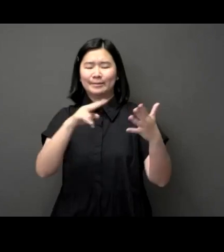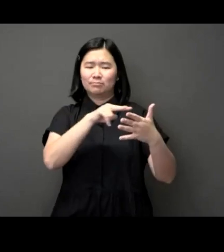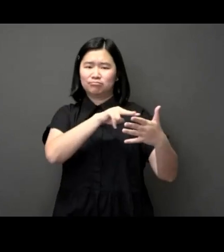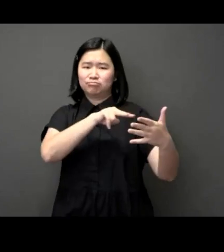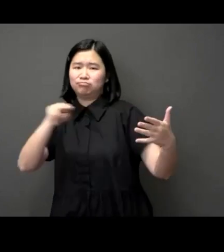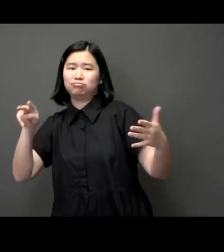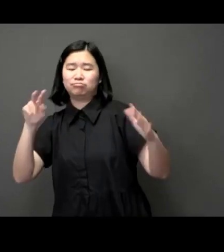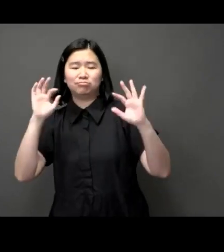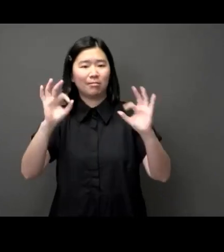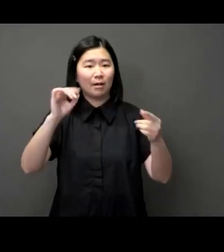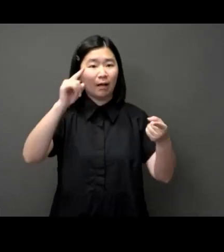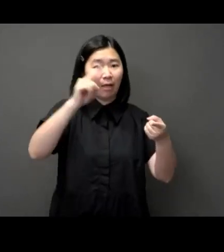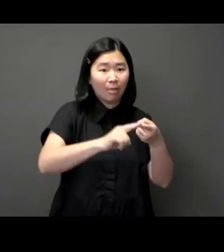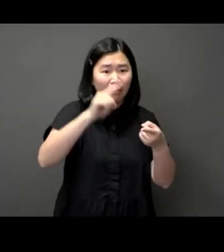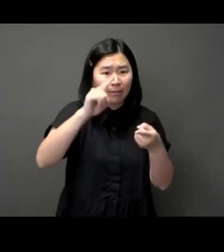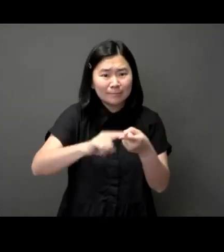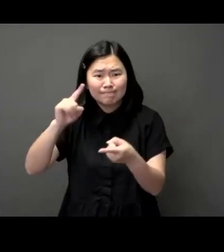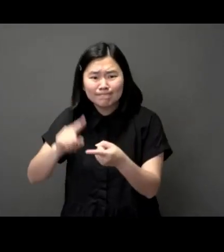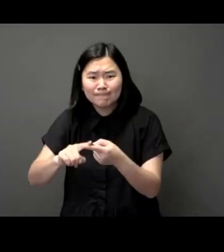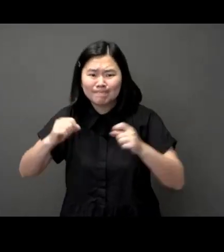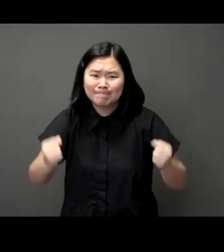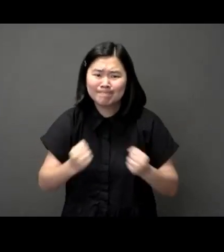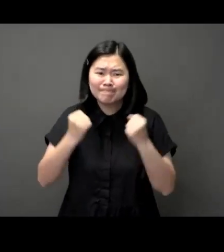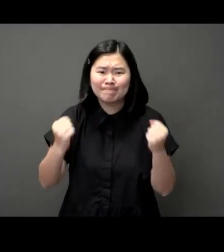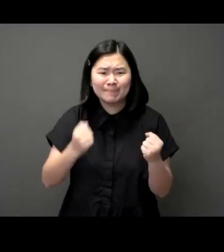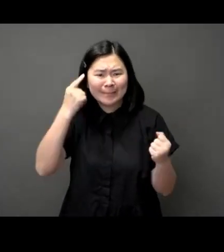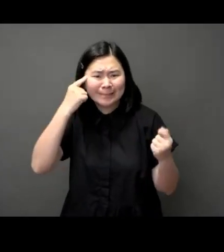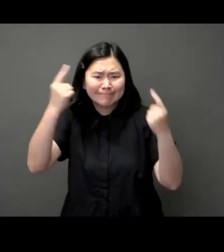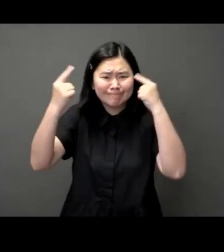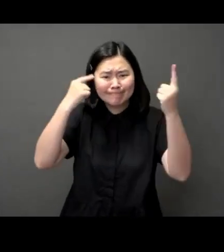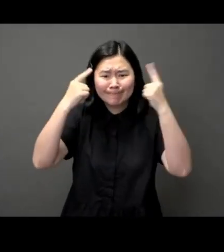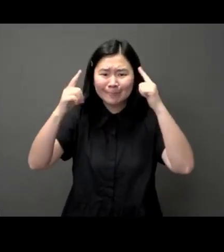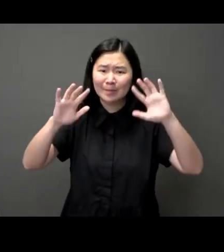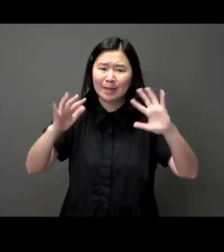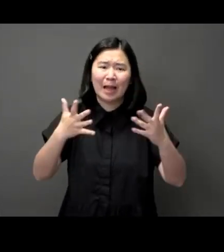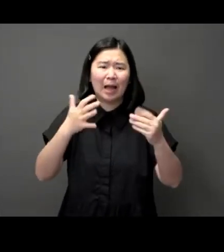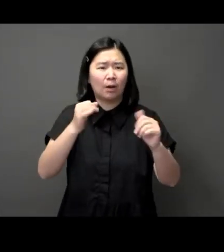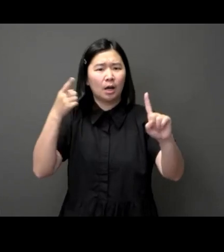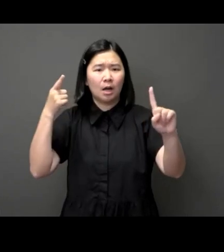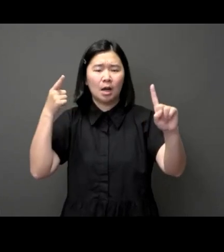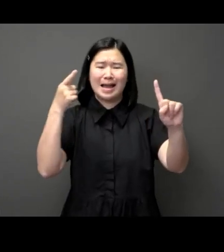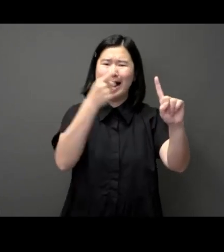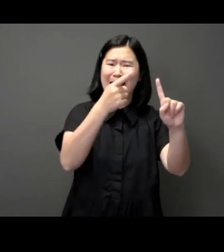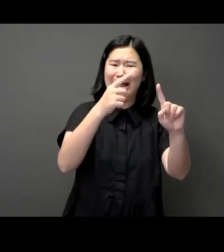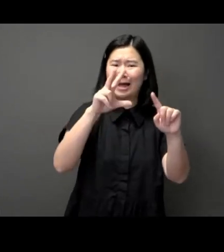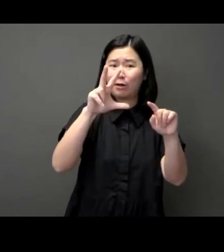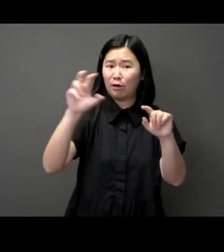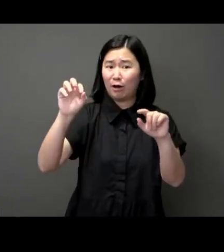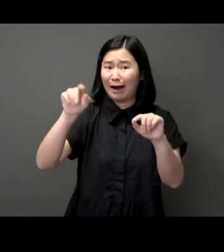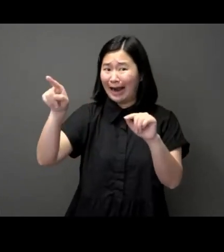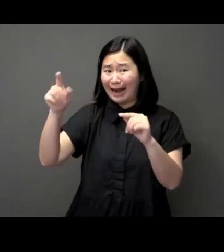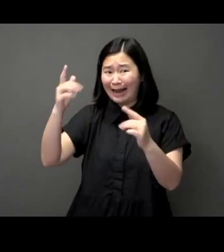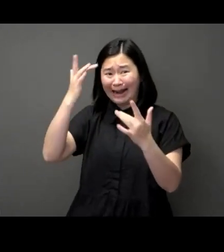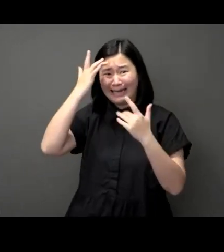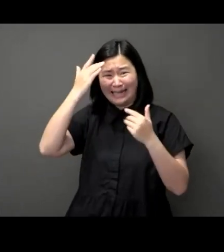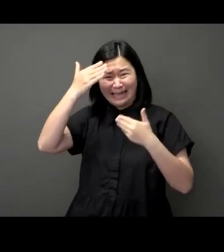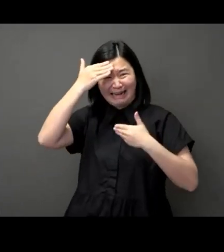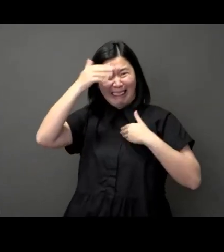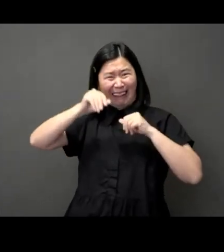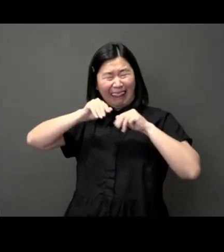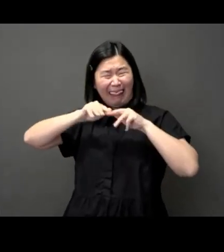enfermedades transmitibles para el 2030 es muy ambicioso, pero como nos ha demostrado, esto se basa en un